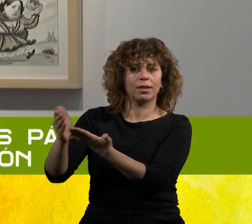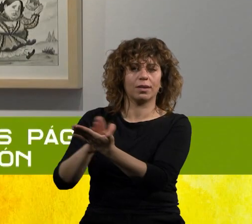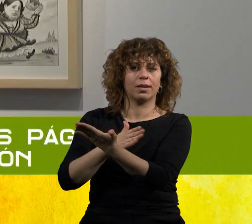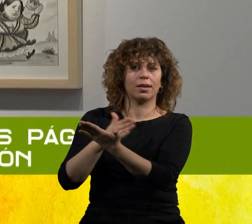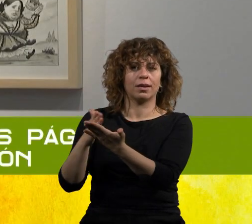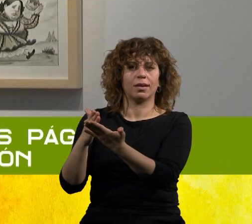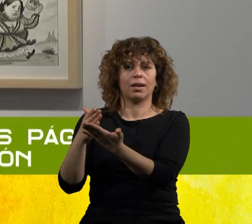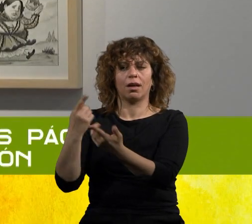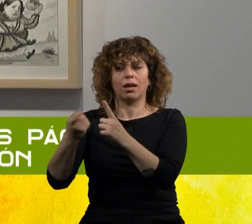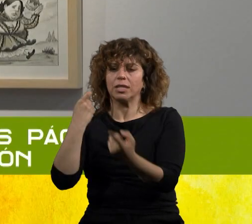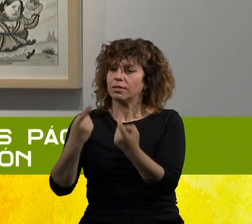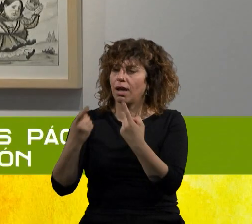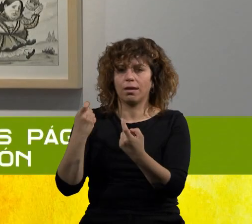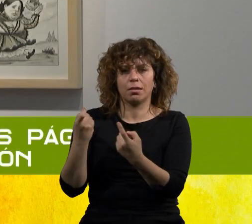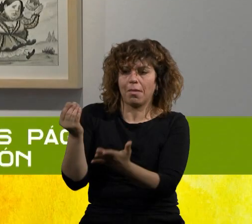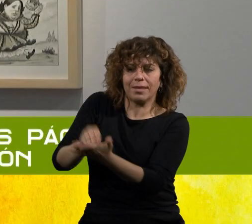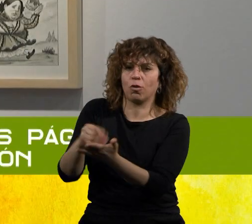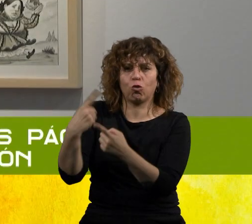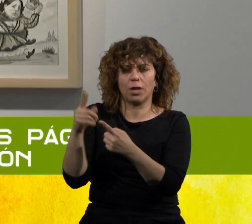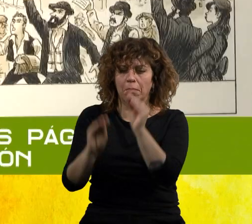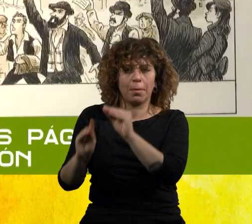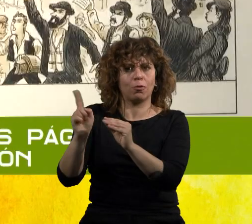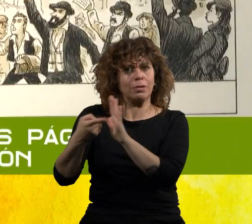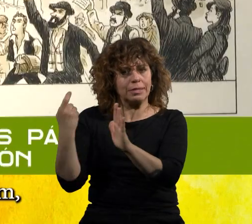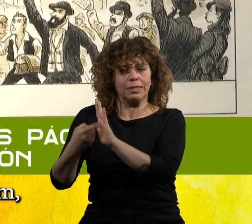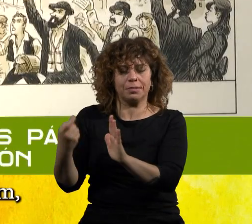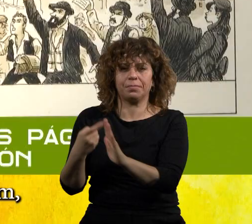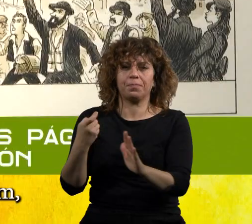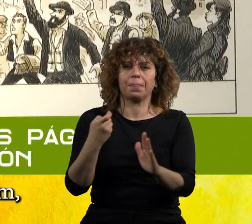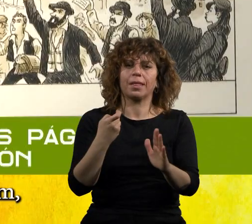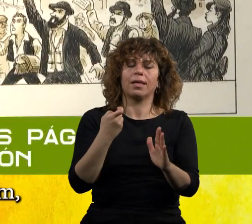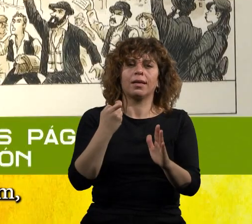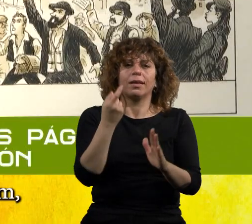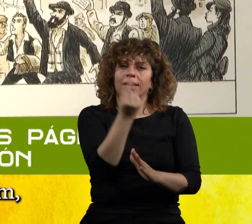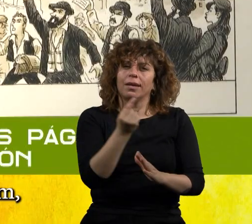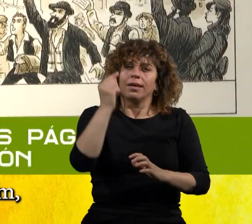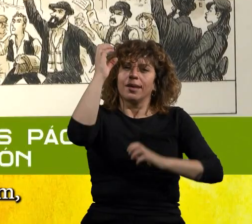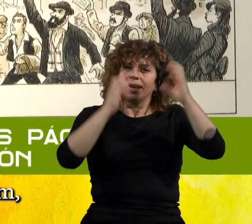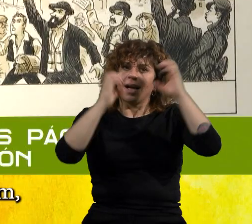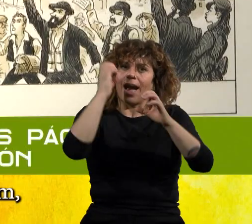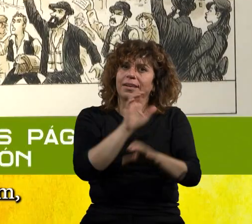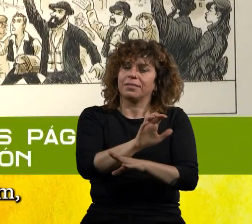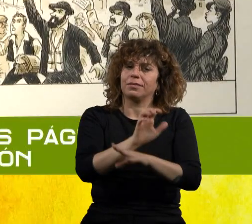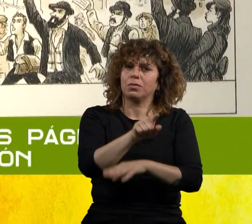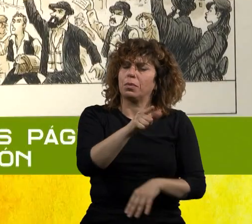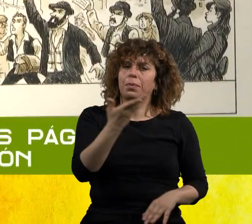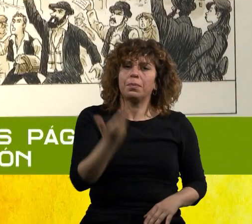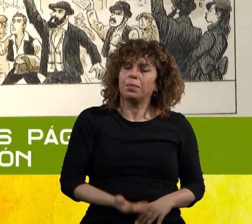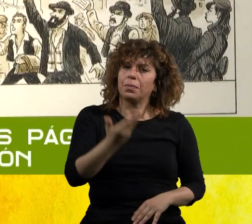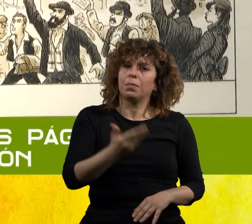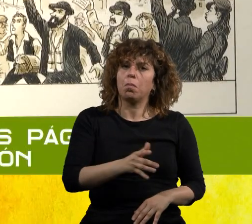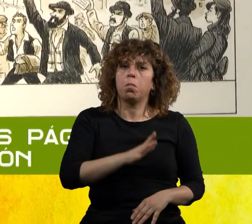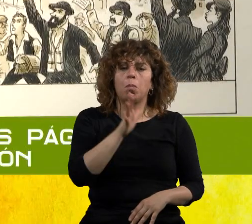quitar más que añadir, ¿no? Y sí, la caricatura es un elemento muy importante y que, bueno, desde